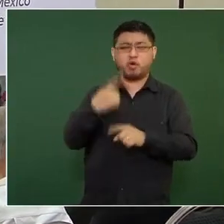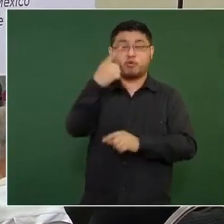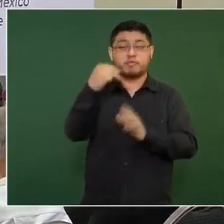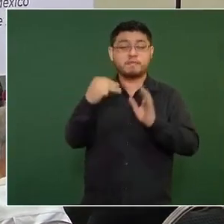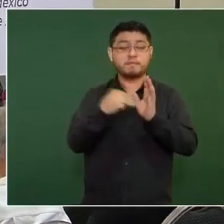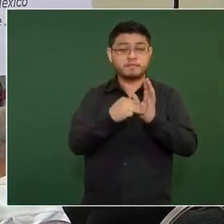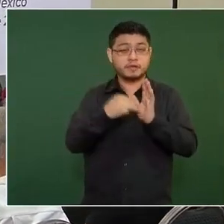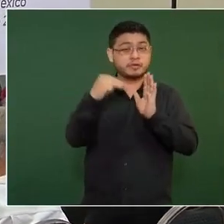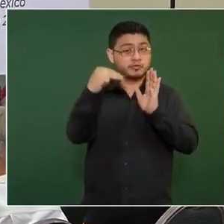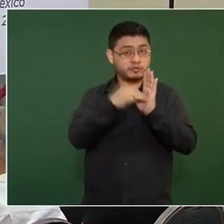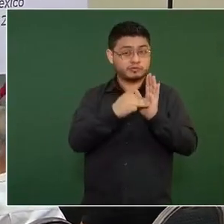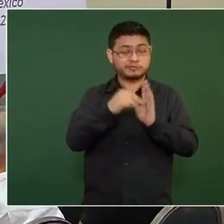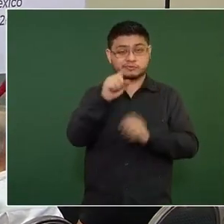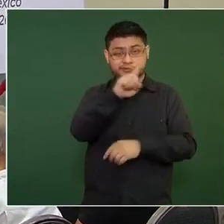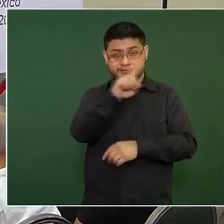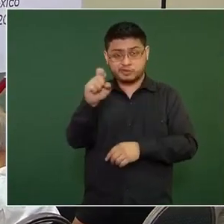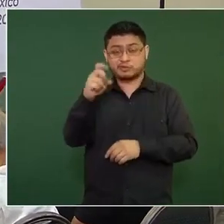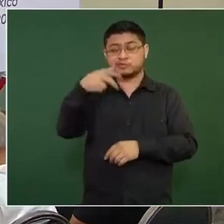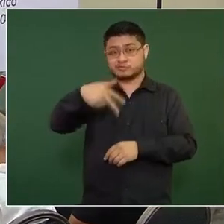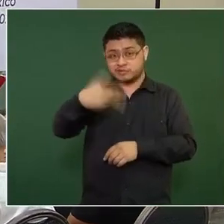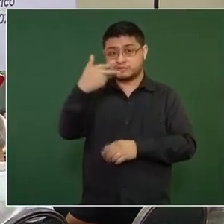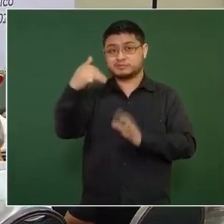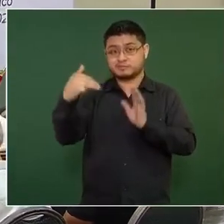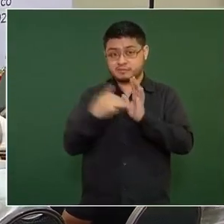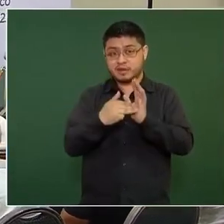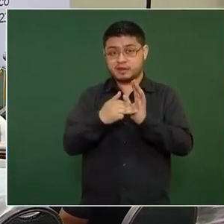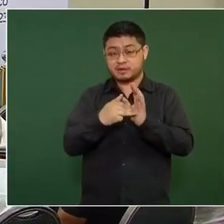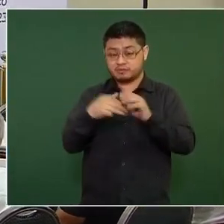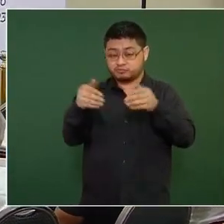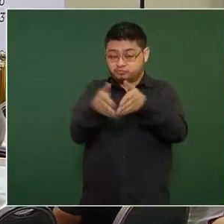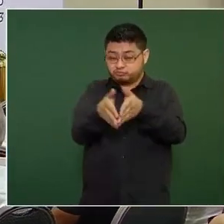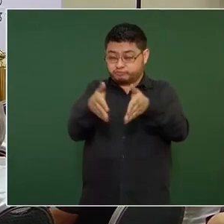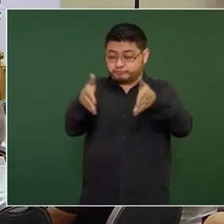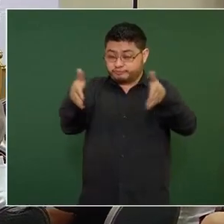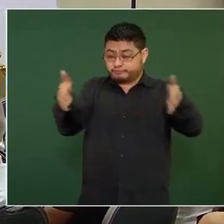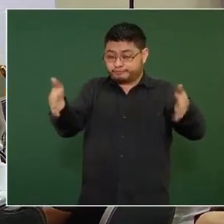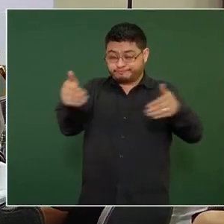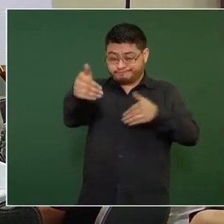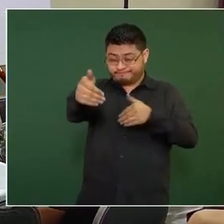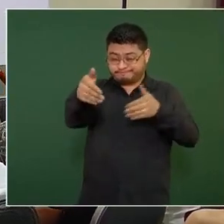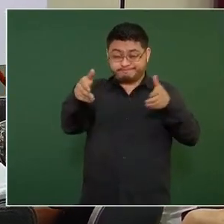1,113,000 hectáreas, más de 1 millón de hectáreas